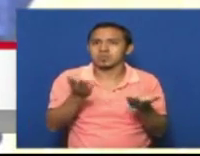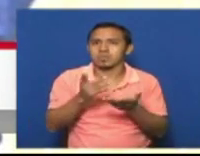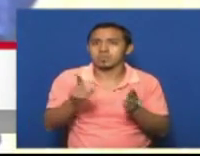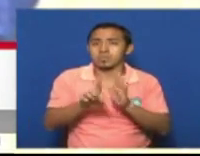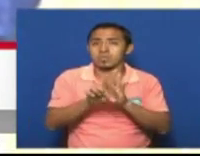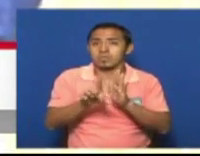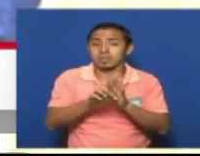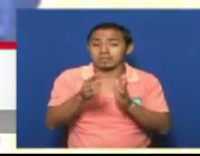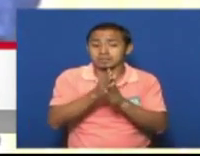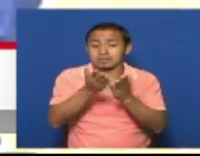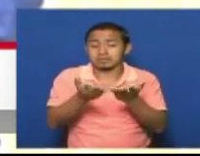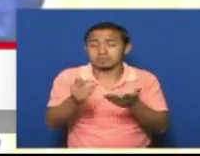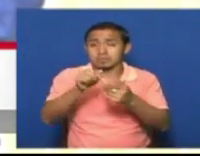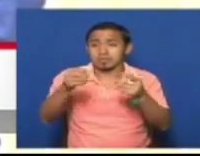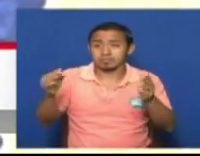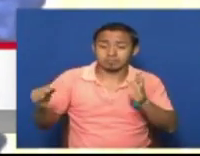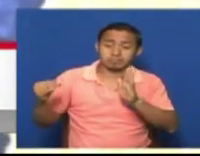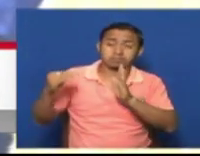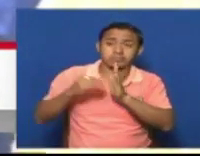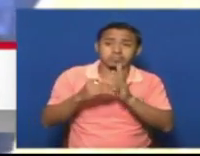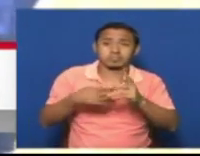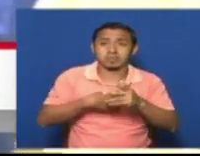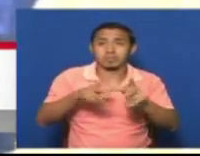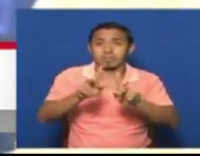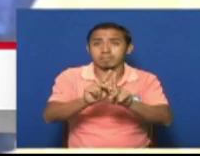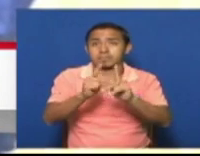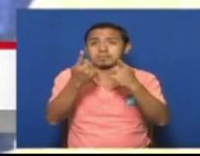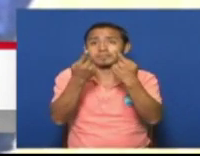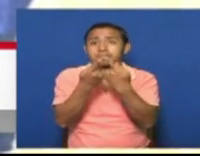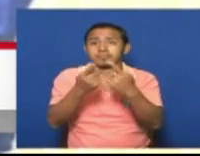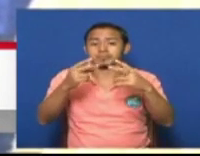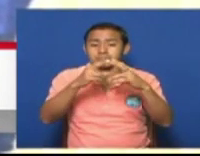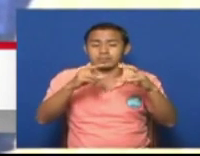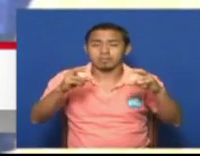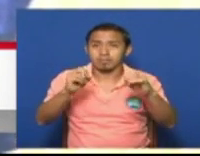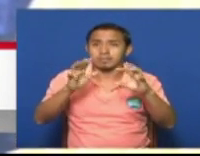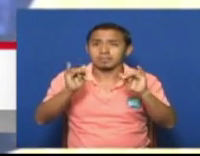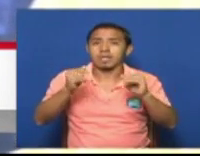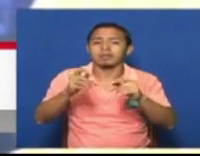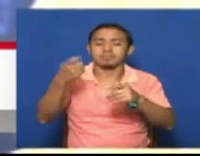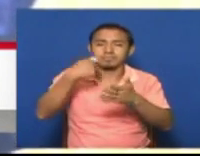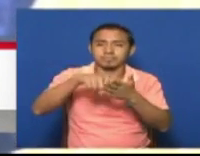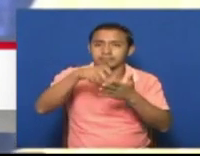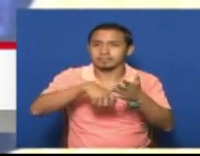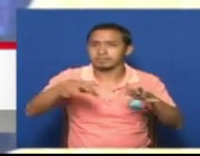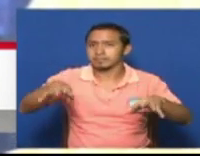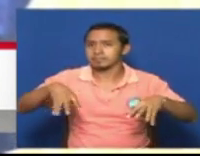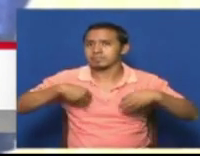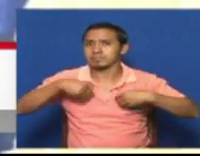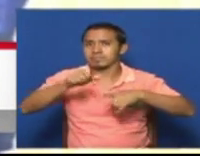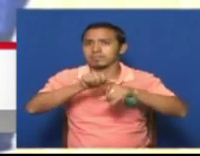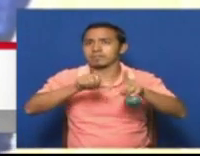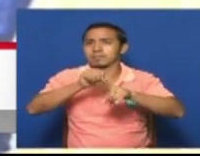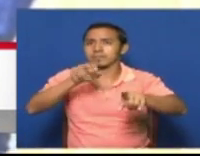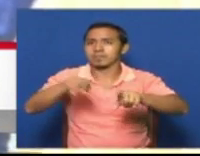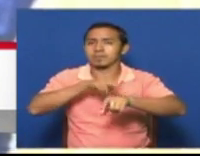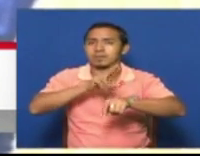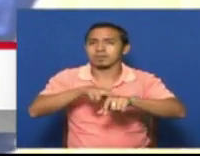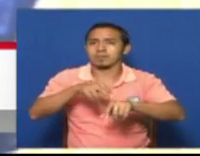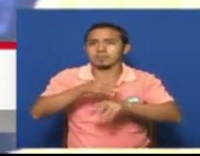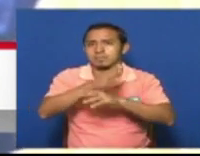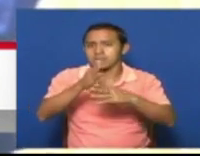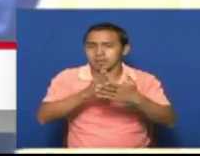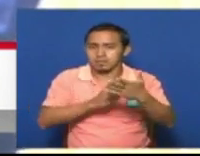encarnarse en el pueblo de nicaragua a través de leyes específicas que ha aprobado la asamblea nacional algunas de estas leyes